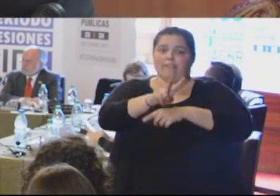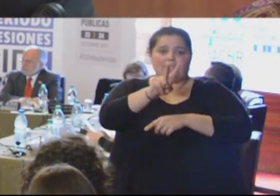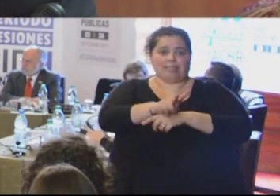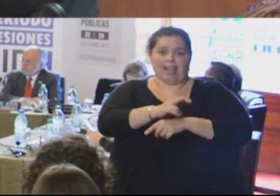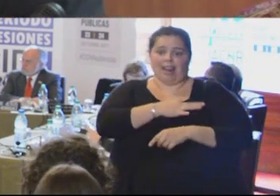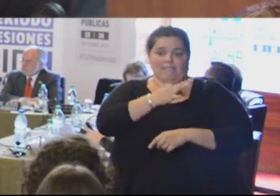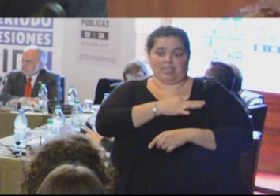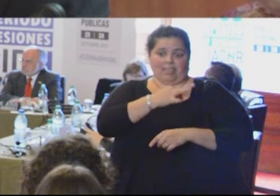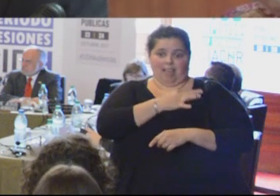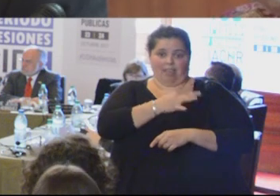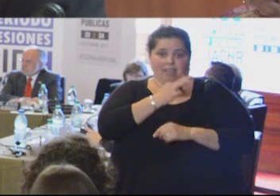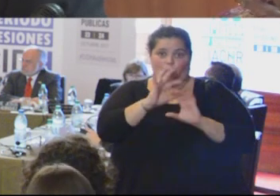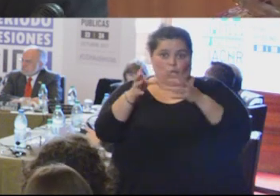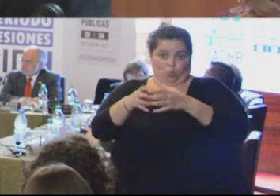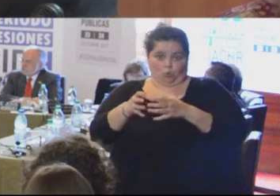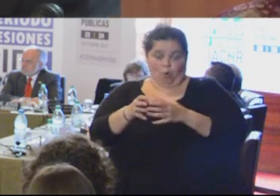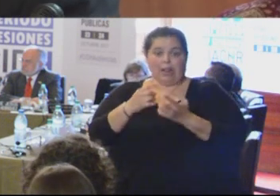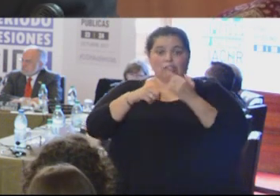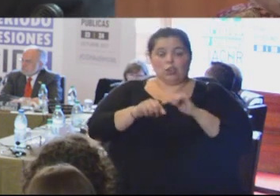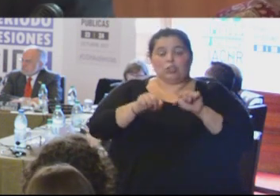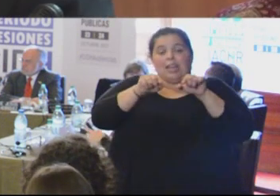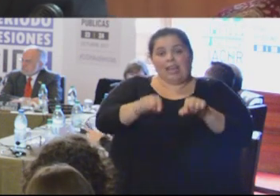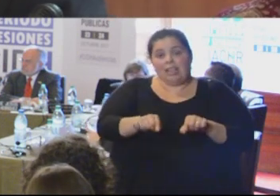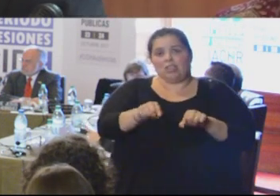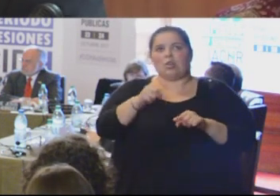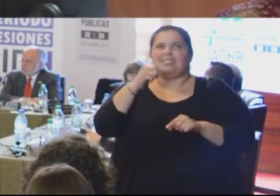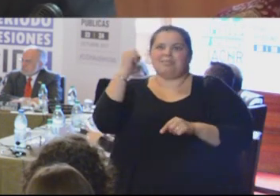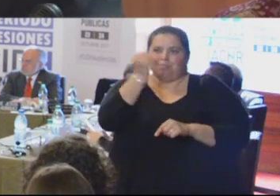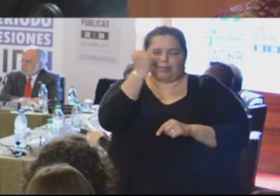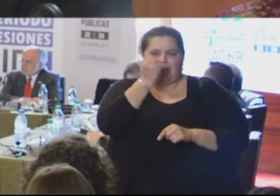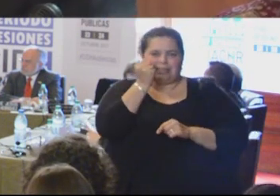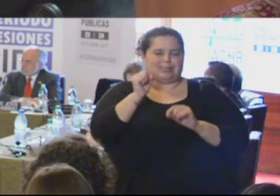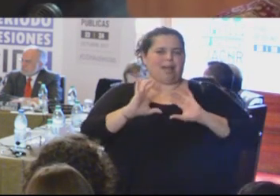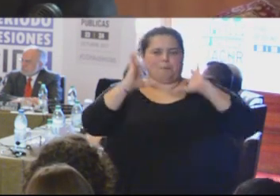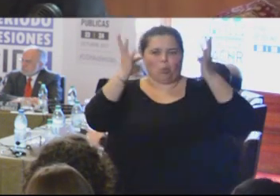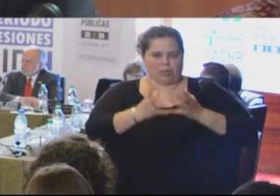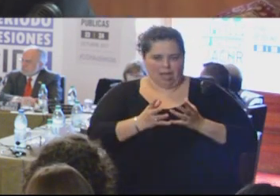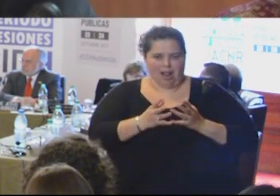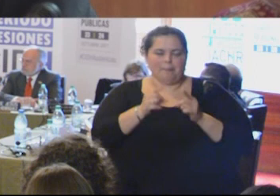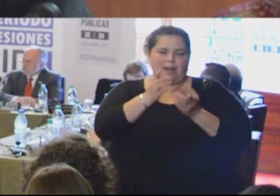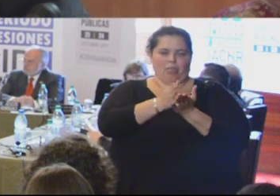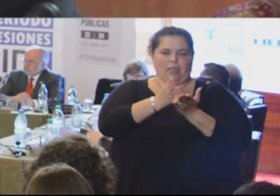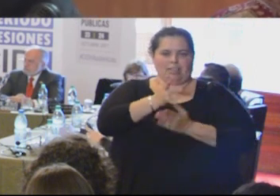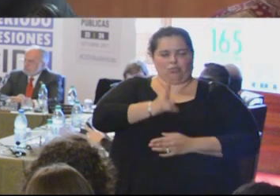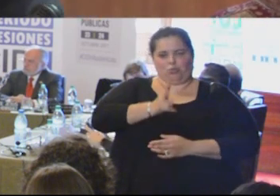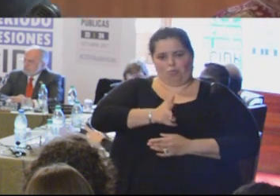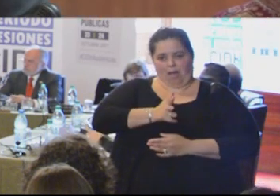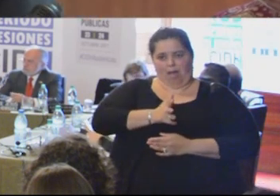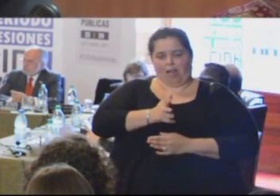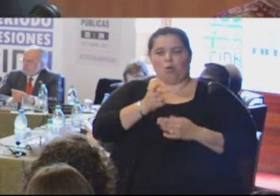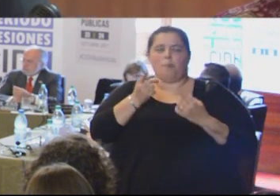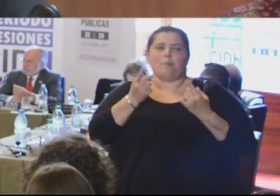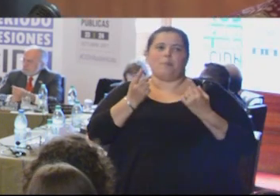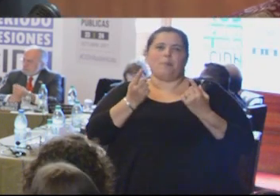entonces es un laboratorio de importancia mundial para los derechos humanos de hecho los aspectos de la